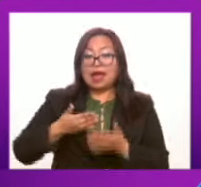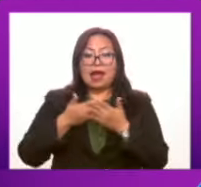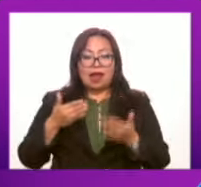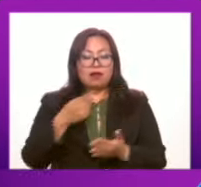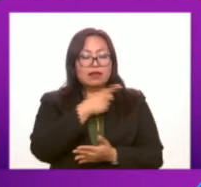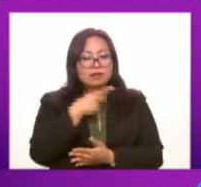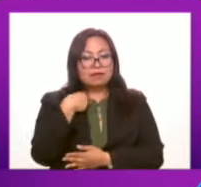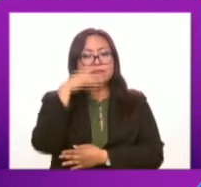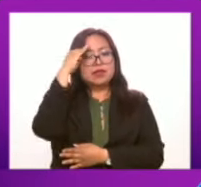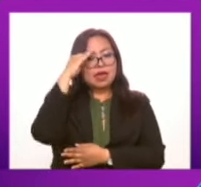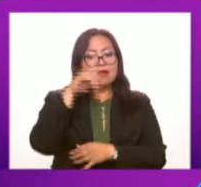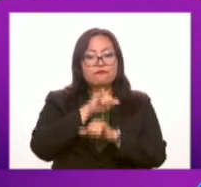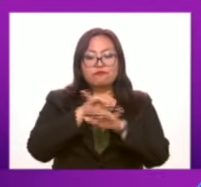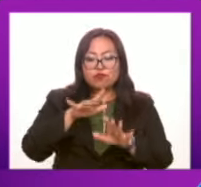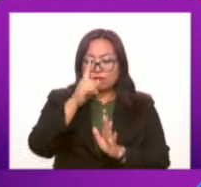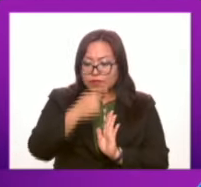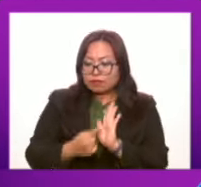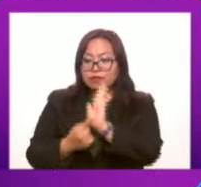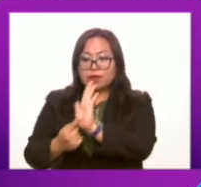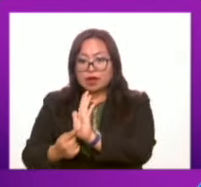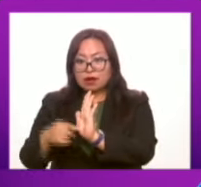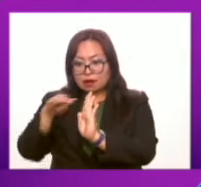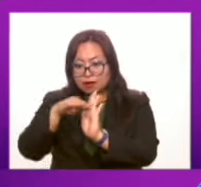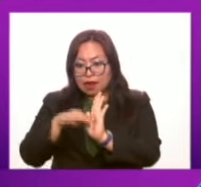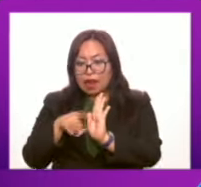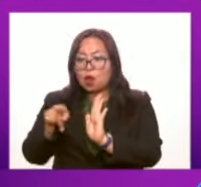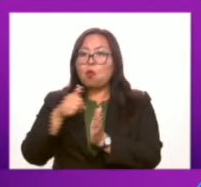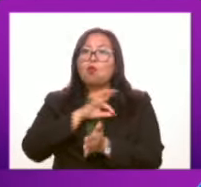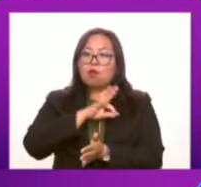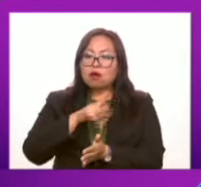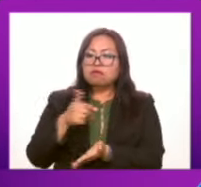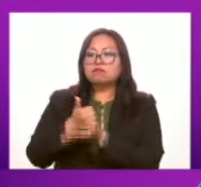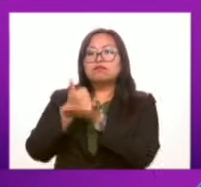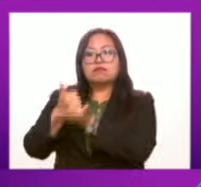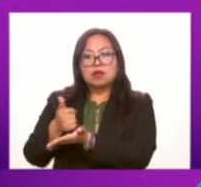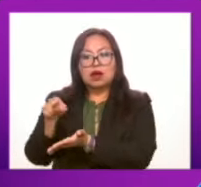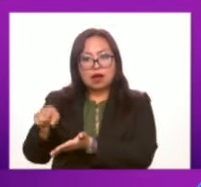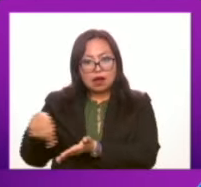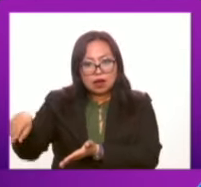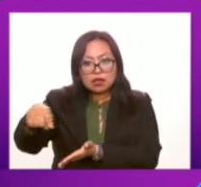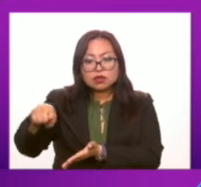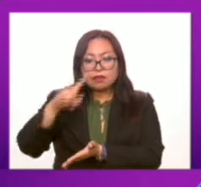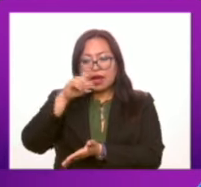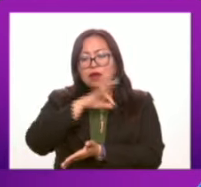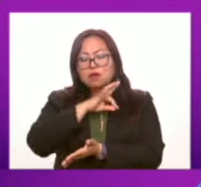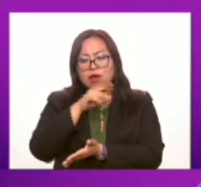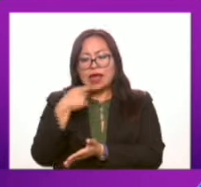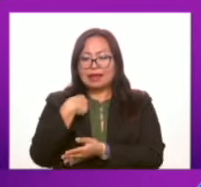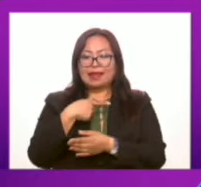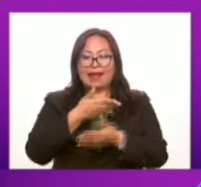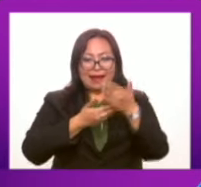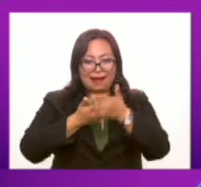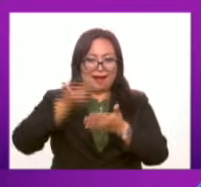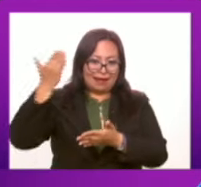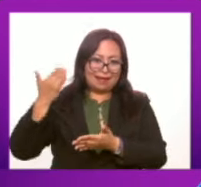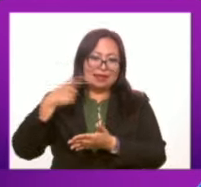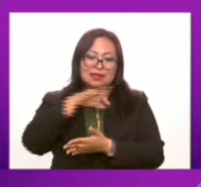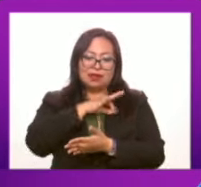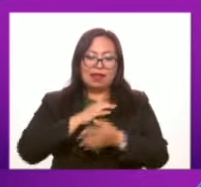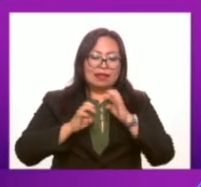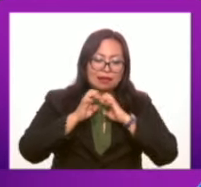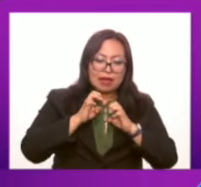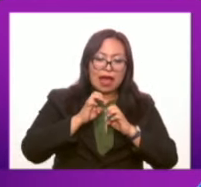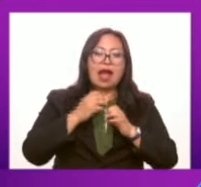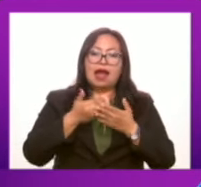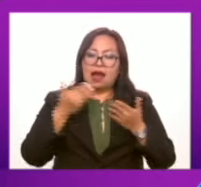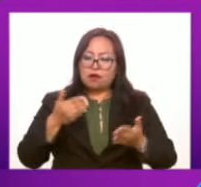a conocer la información requerida permitirá transparentar el proceso de consulta al pueblo zapoteco, cuyos